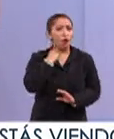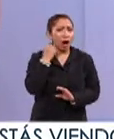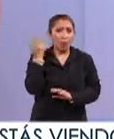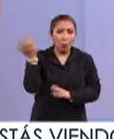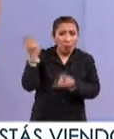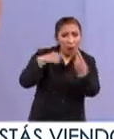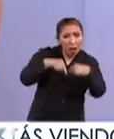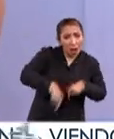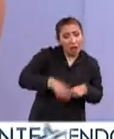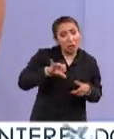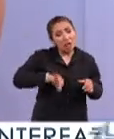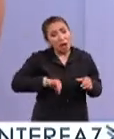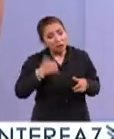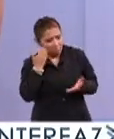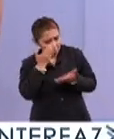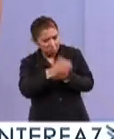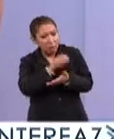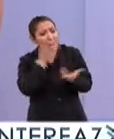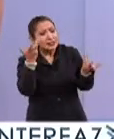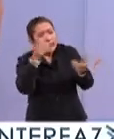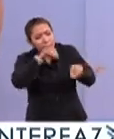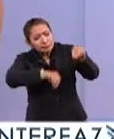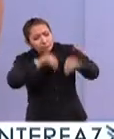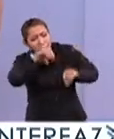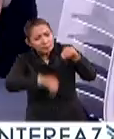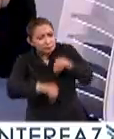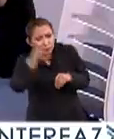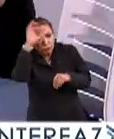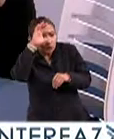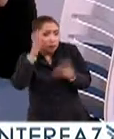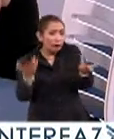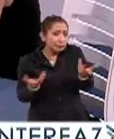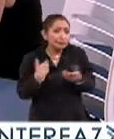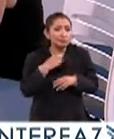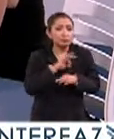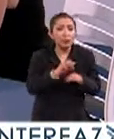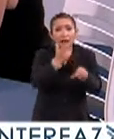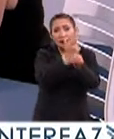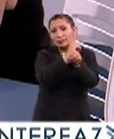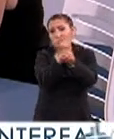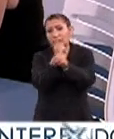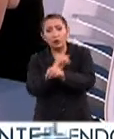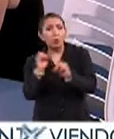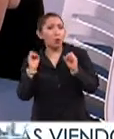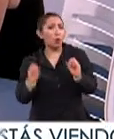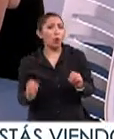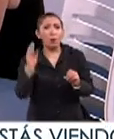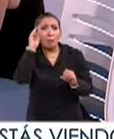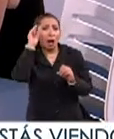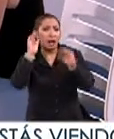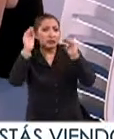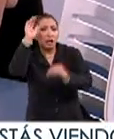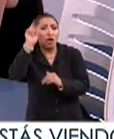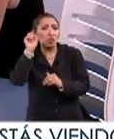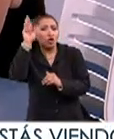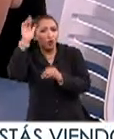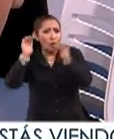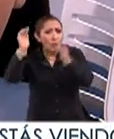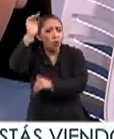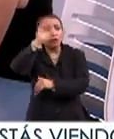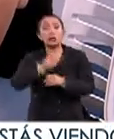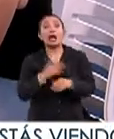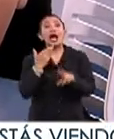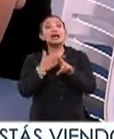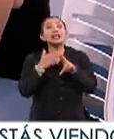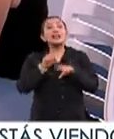que le interese la parte editorial, cultural, así que... ¿Y puede ser cualquiera. Licenciatura, maestría, doctorado o sí,